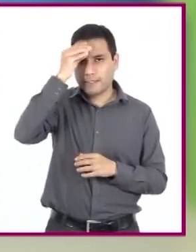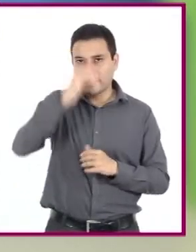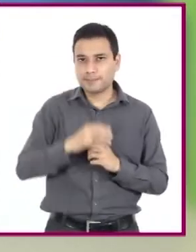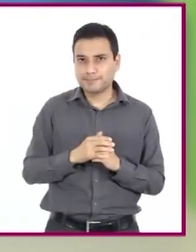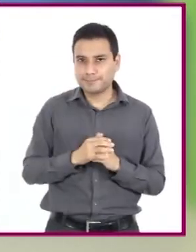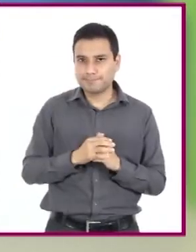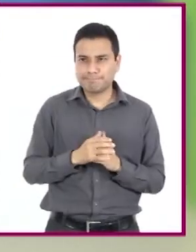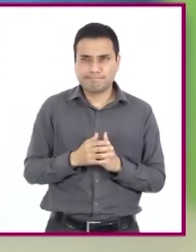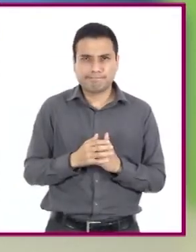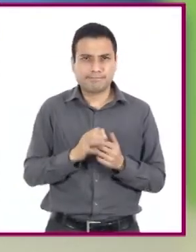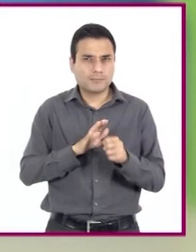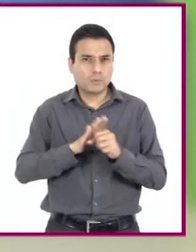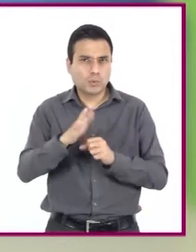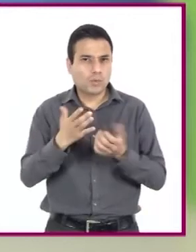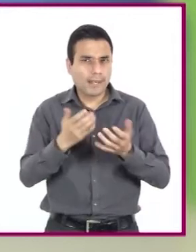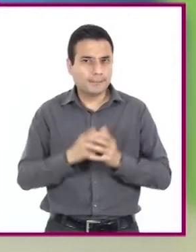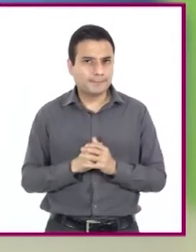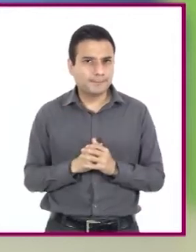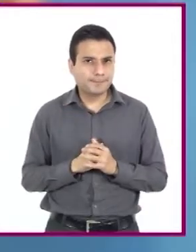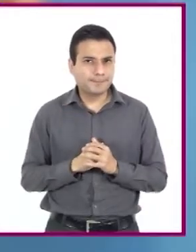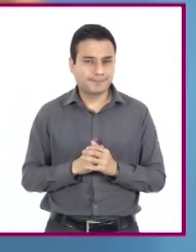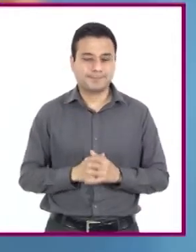convivencia familiar en la pandemia?